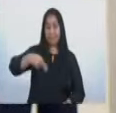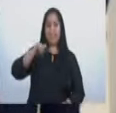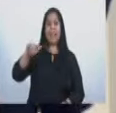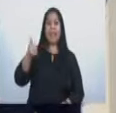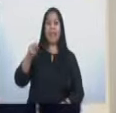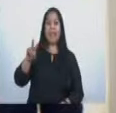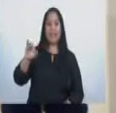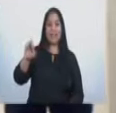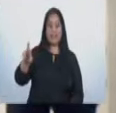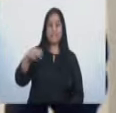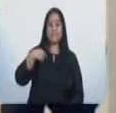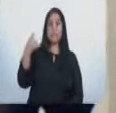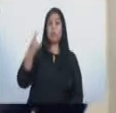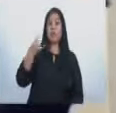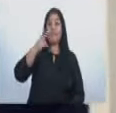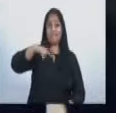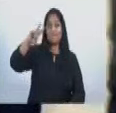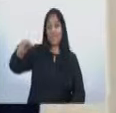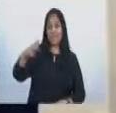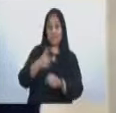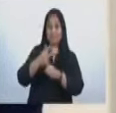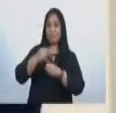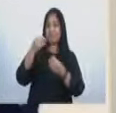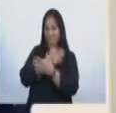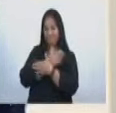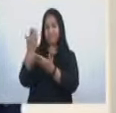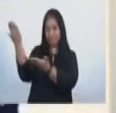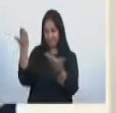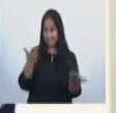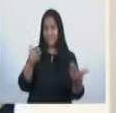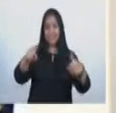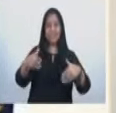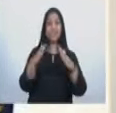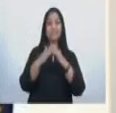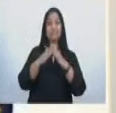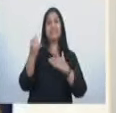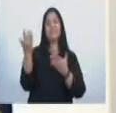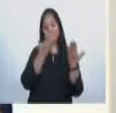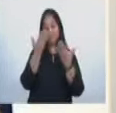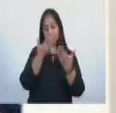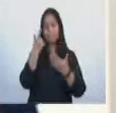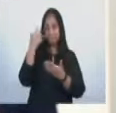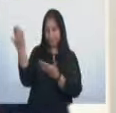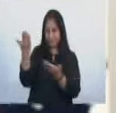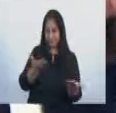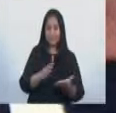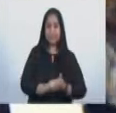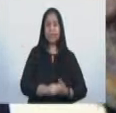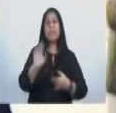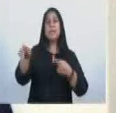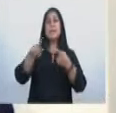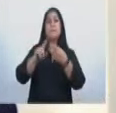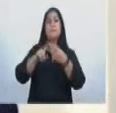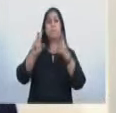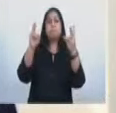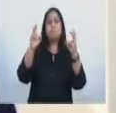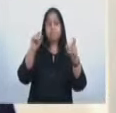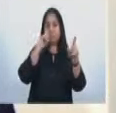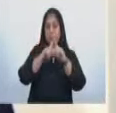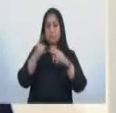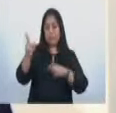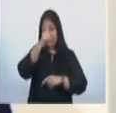representación a la universidad del de Guatemala y les damos la más cordial bienvenida a nuestra casa de estudios nuestra primera intervención es en relación al desempleo